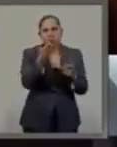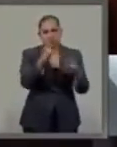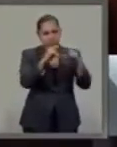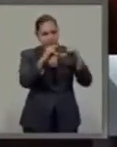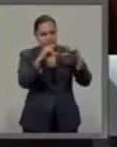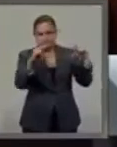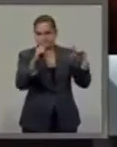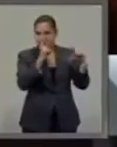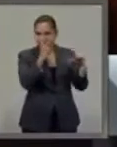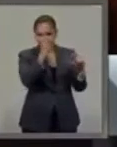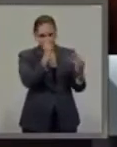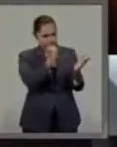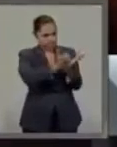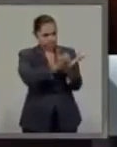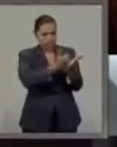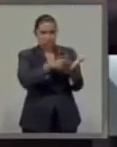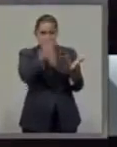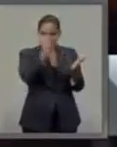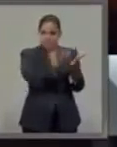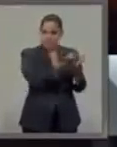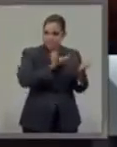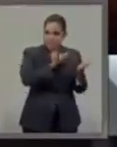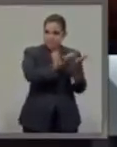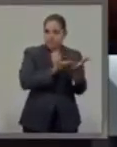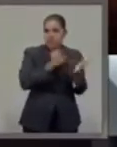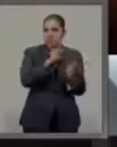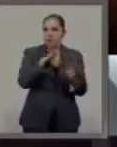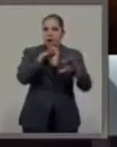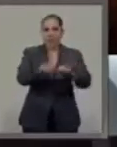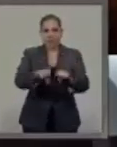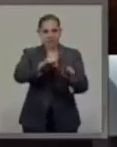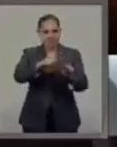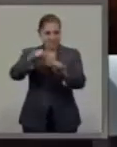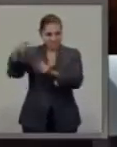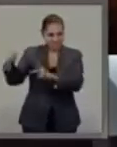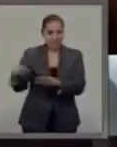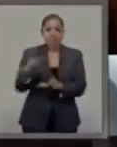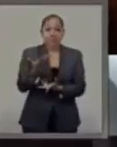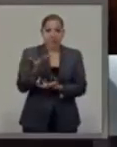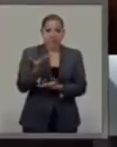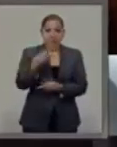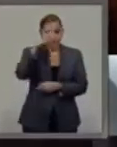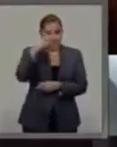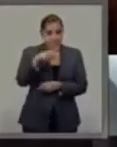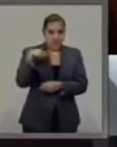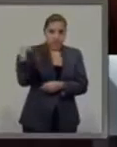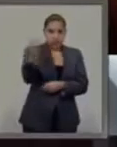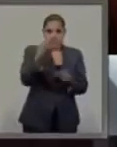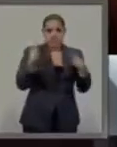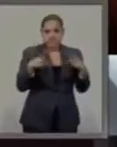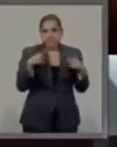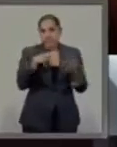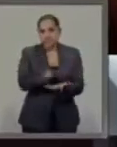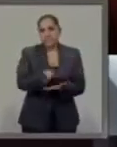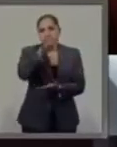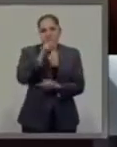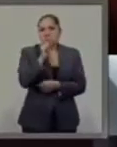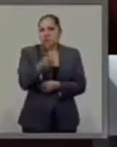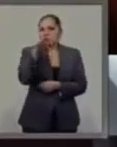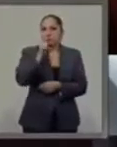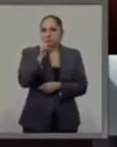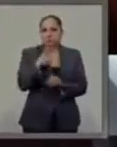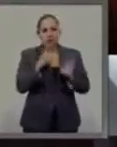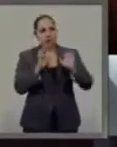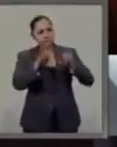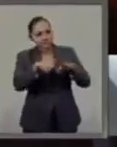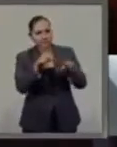la principal fuente de ingresos de la mayoría de los mexicanos es el trabajo asalariado y es el único medio con el que